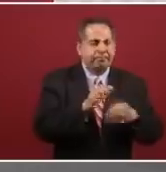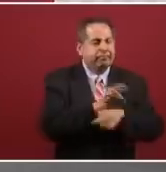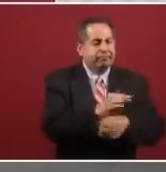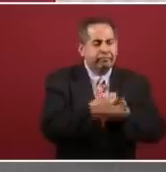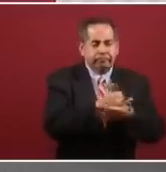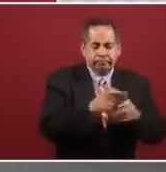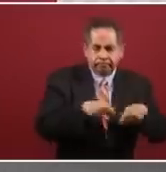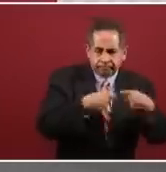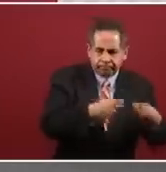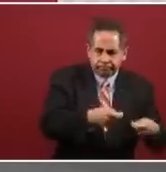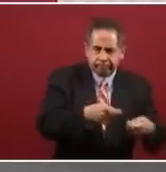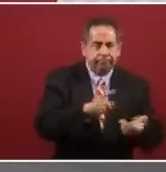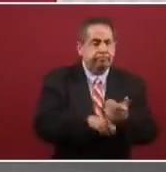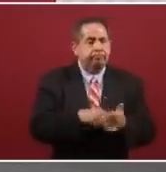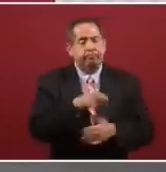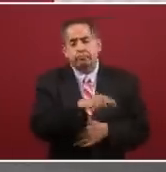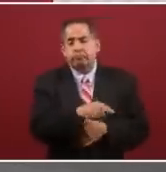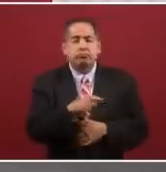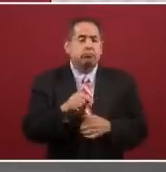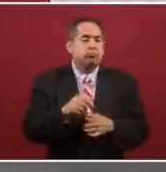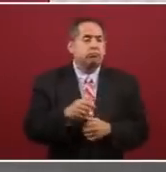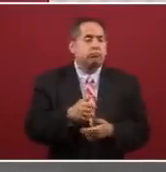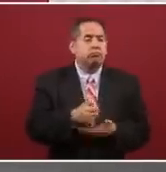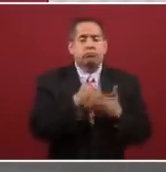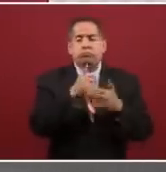que son organizaciones sociales,